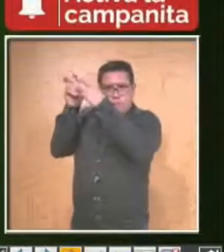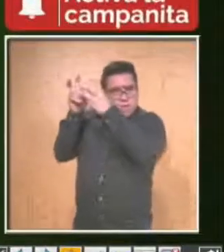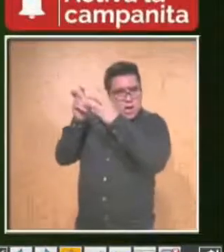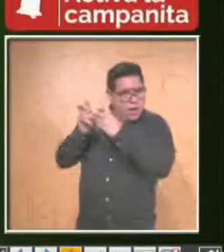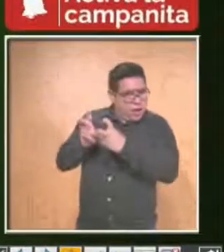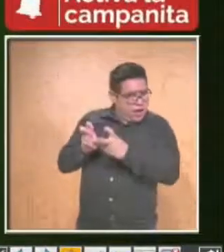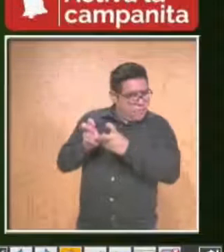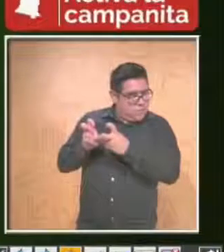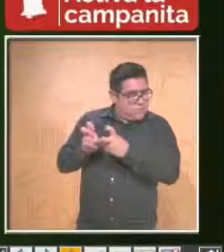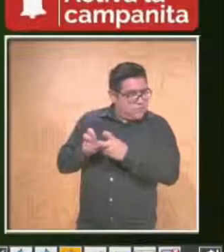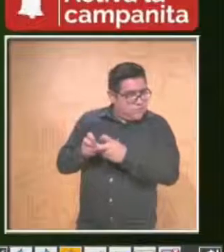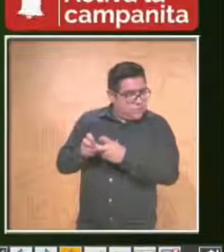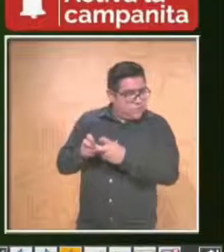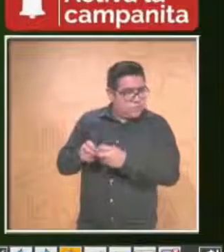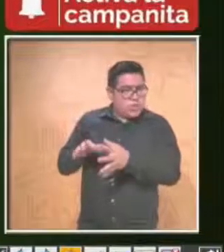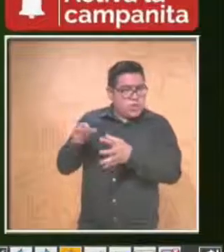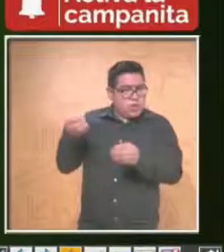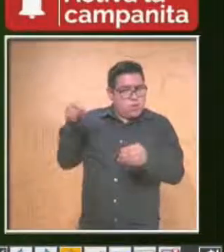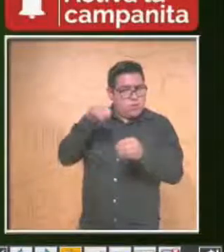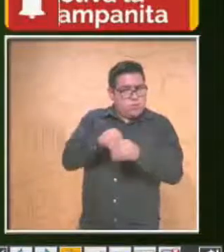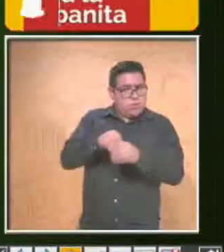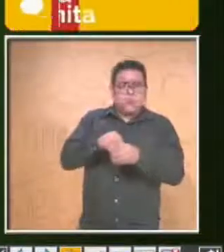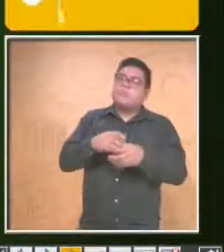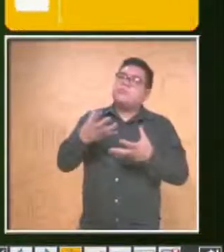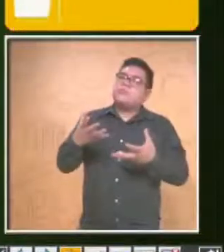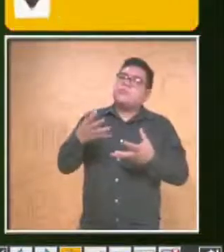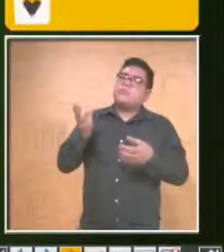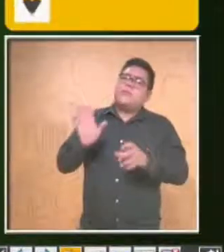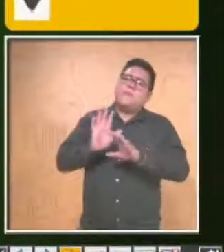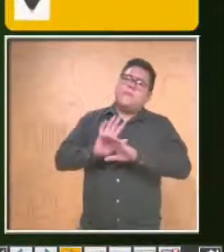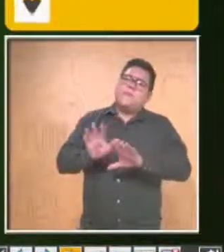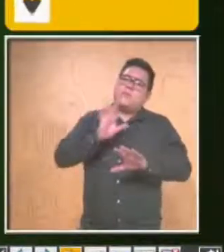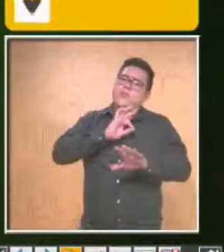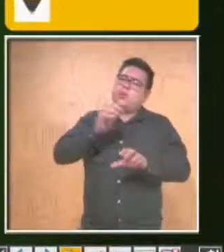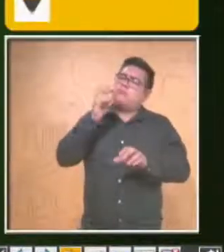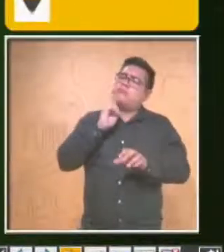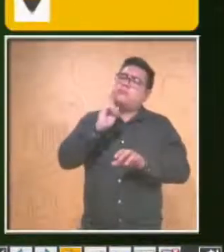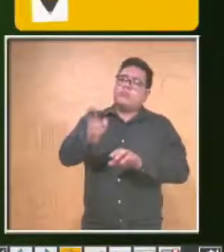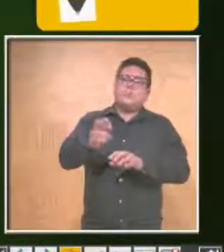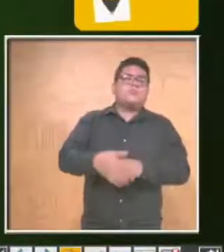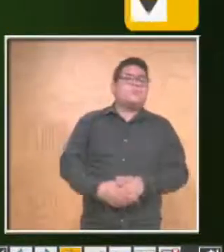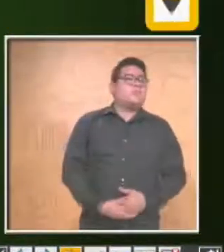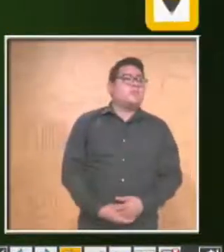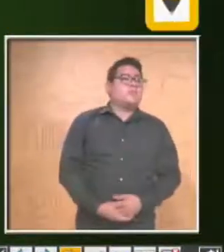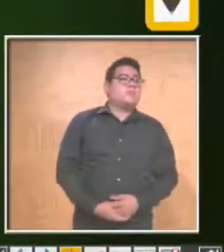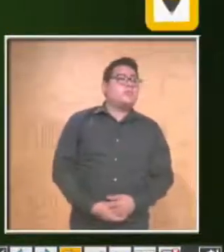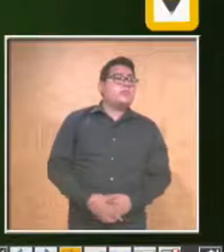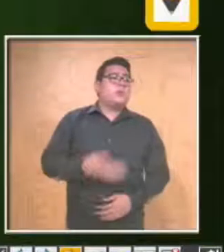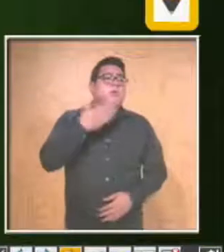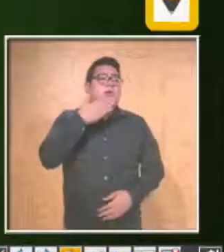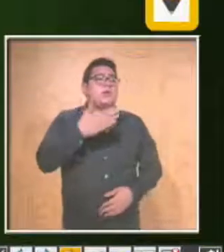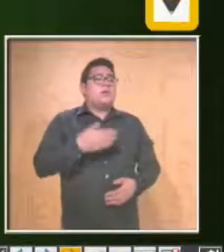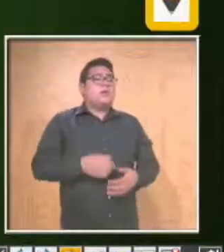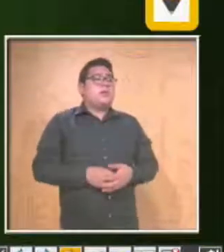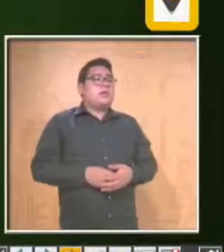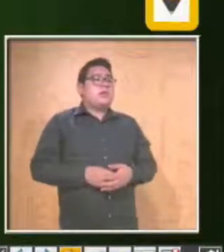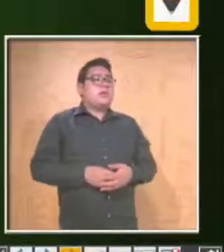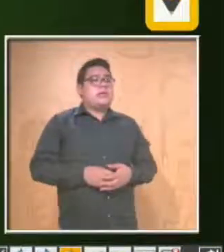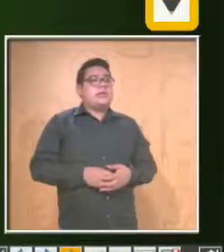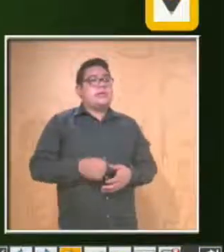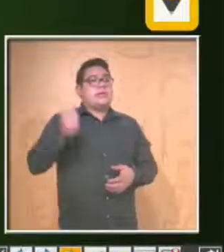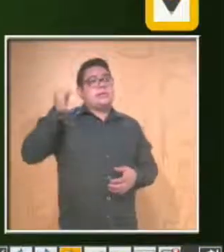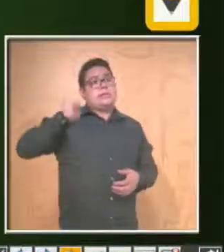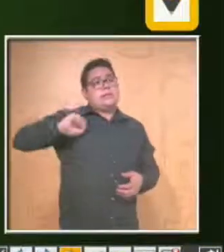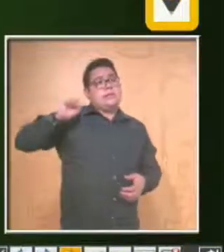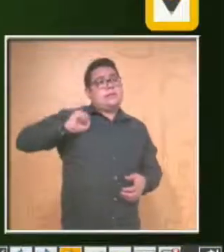archivo que está incluido en ese código y contestarlo. Bien, de principios del siglo XVI a principios del